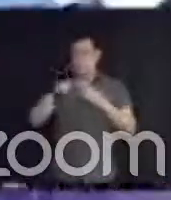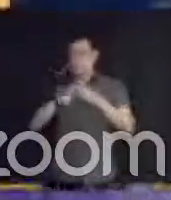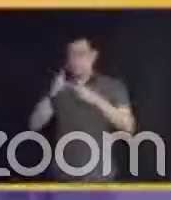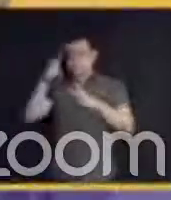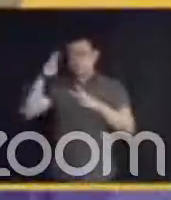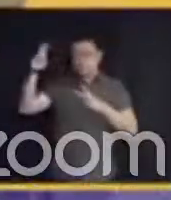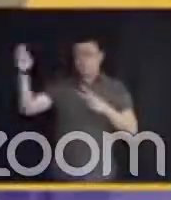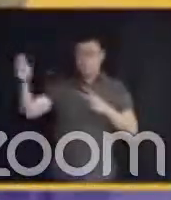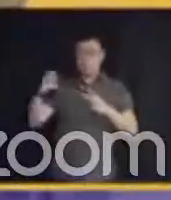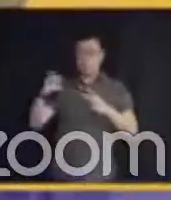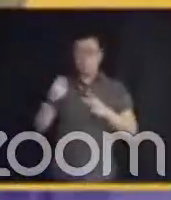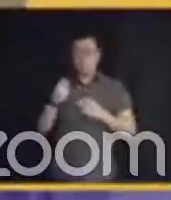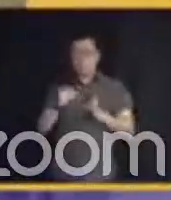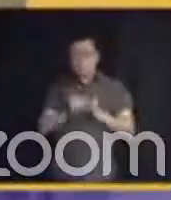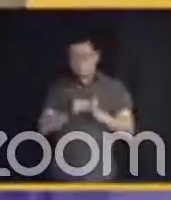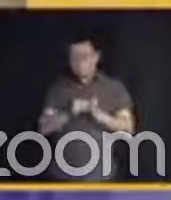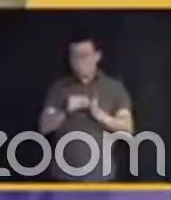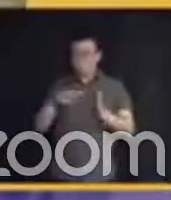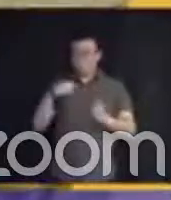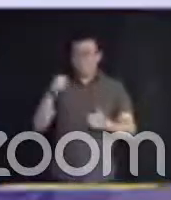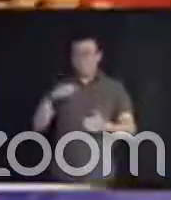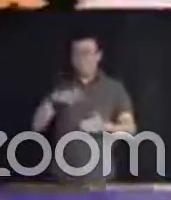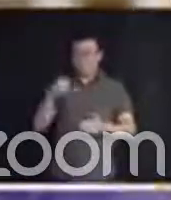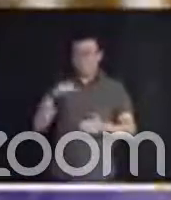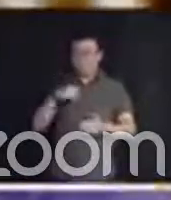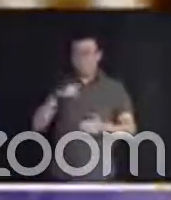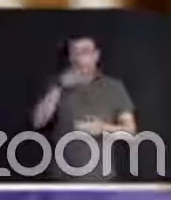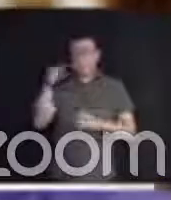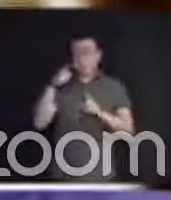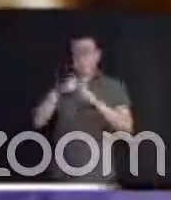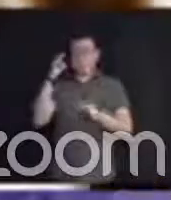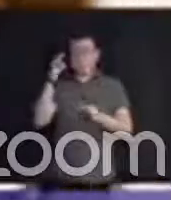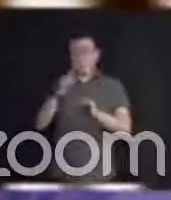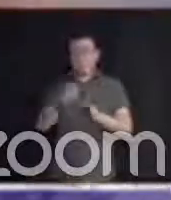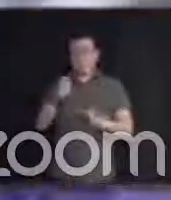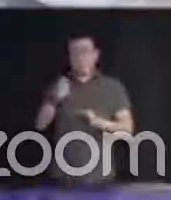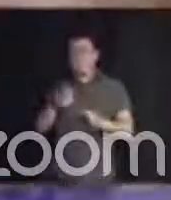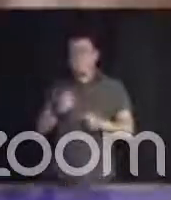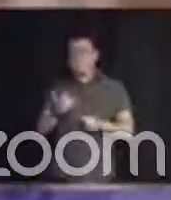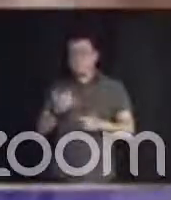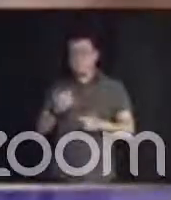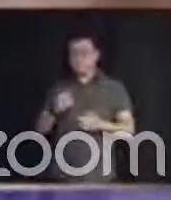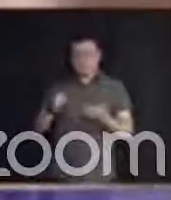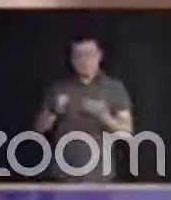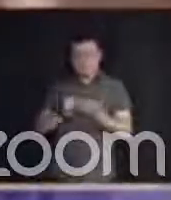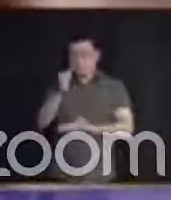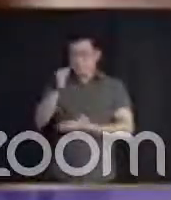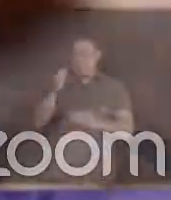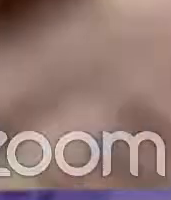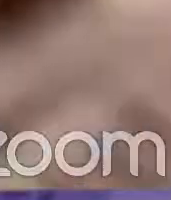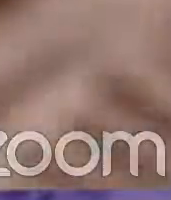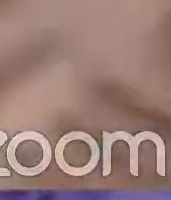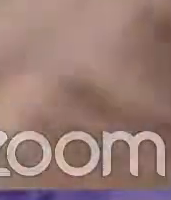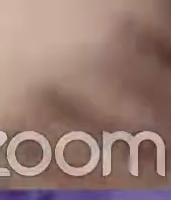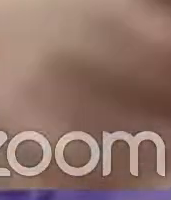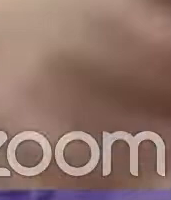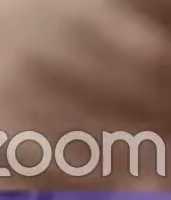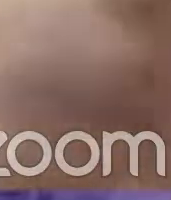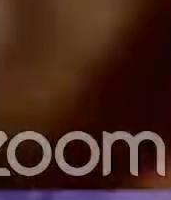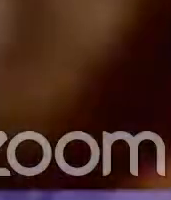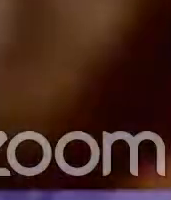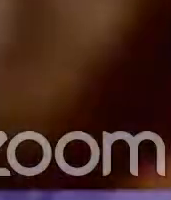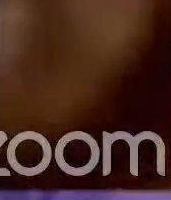constancia y esfuerzo se hace realidad. La intensidad y determinación que caracteriza a nuestros empresarios los